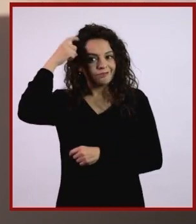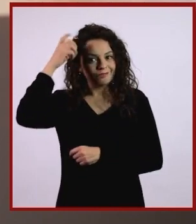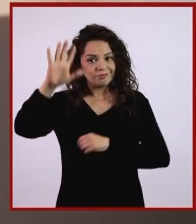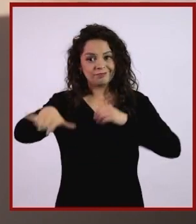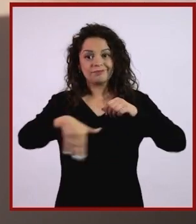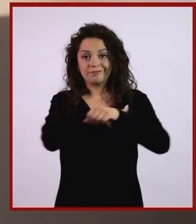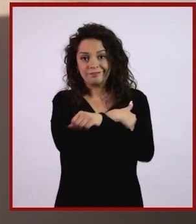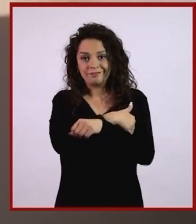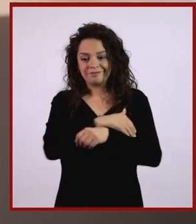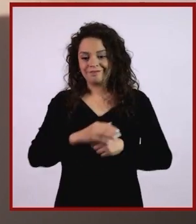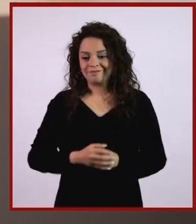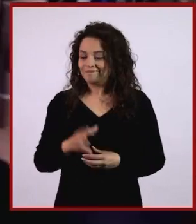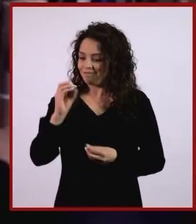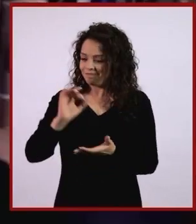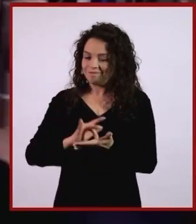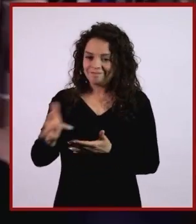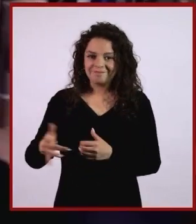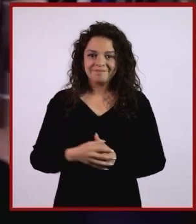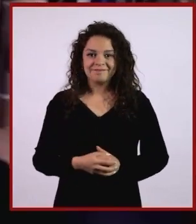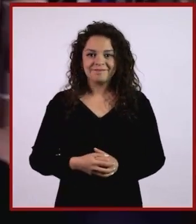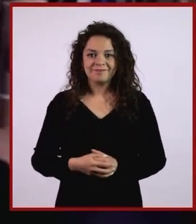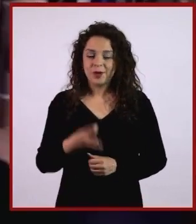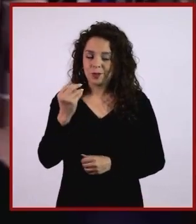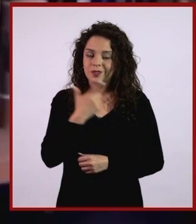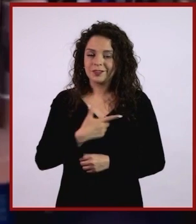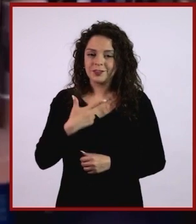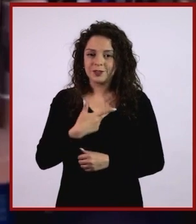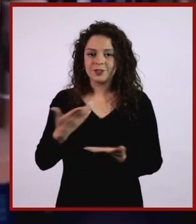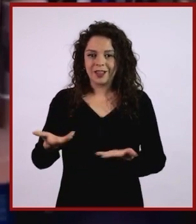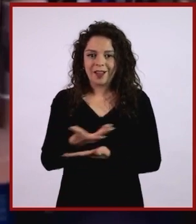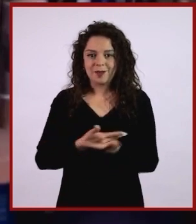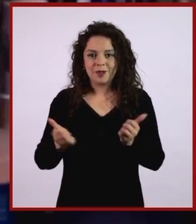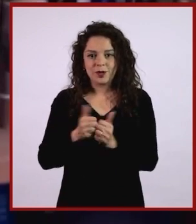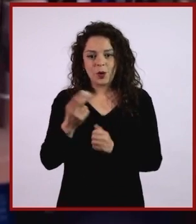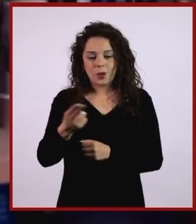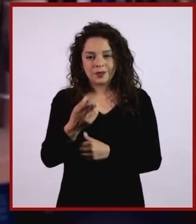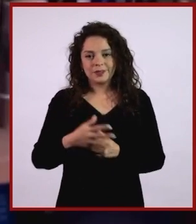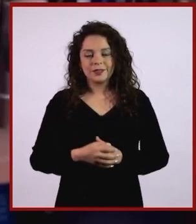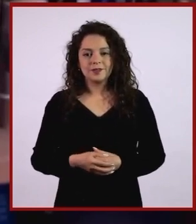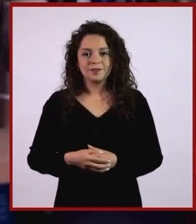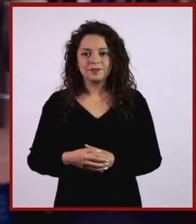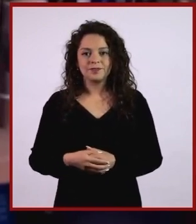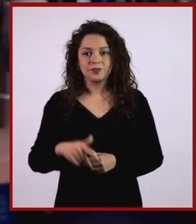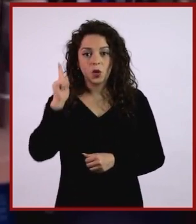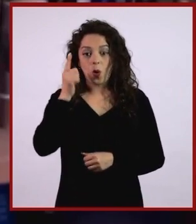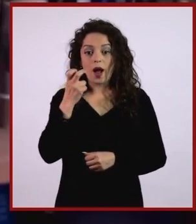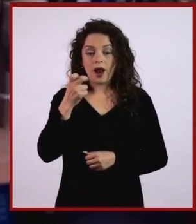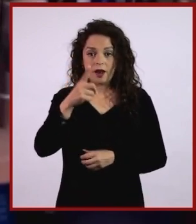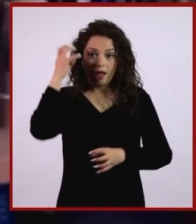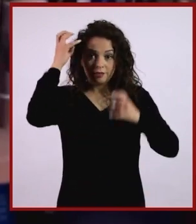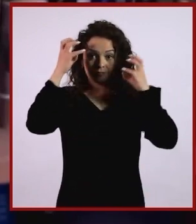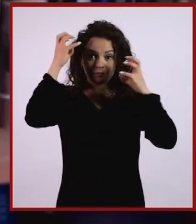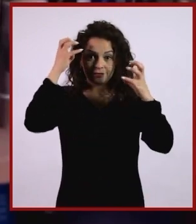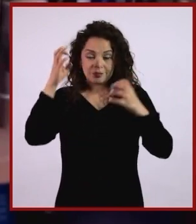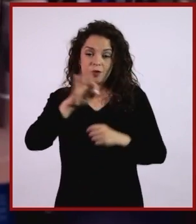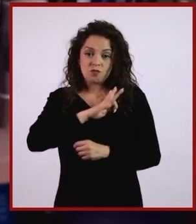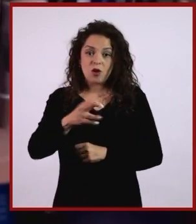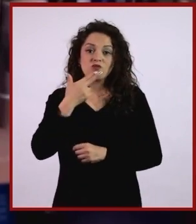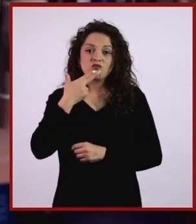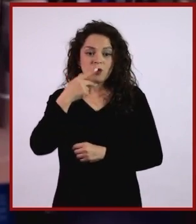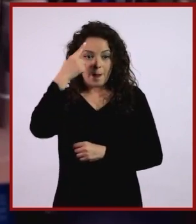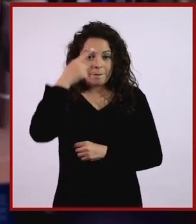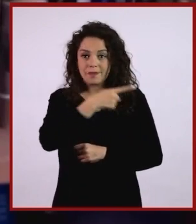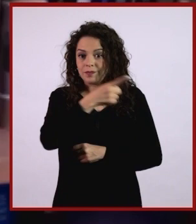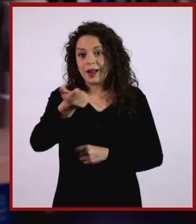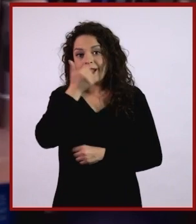y pues nada, eso, muchas gracias. Pues fue un gusto colaborar con ustedes y espero que estas reflexiones les